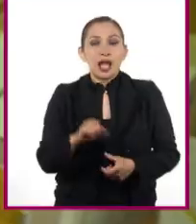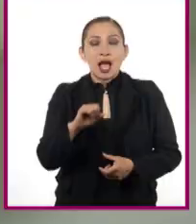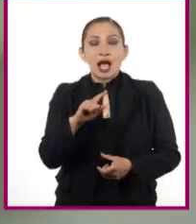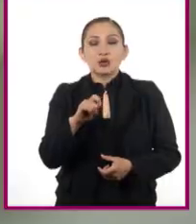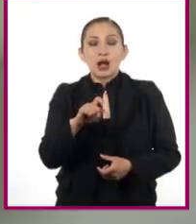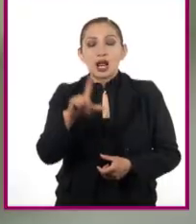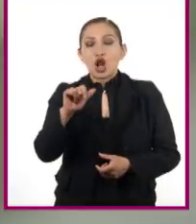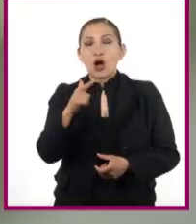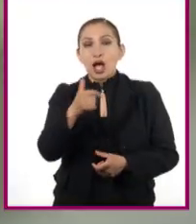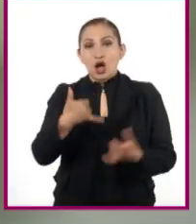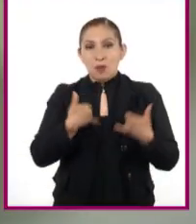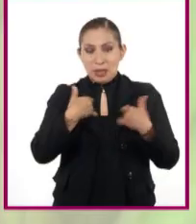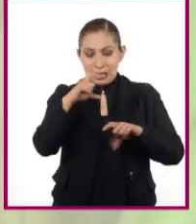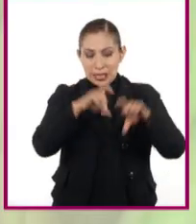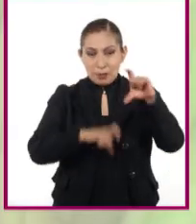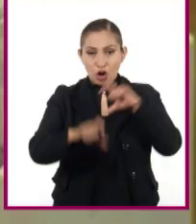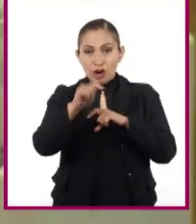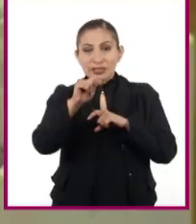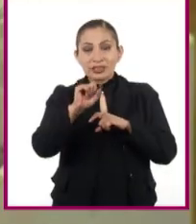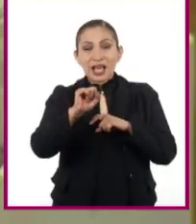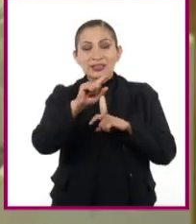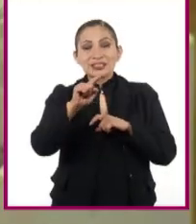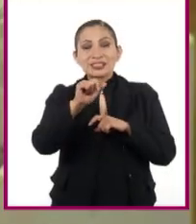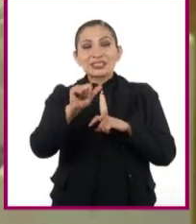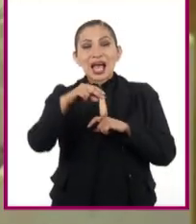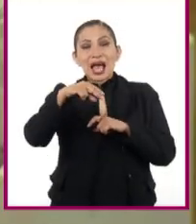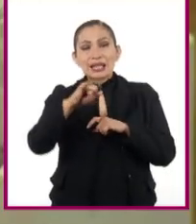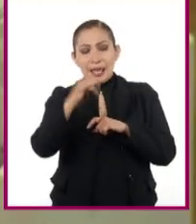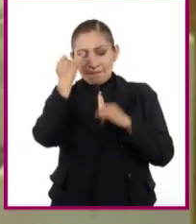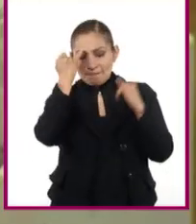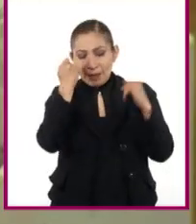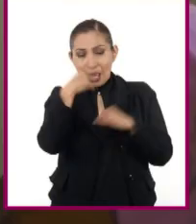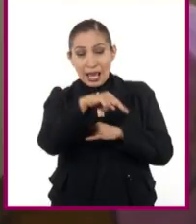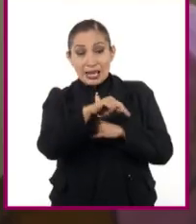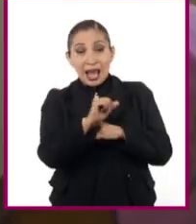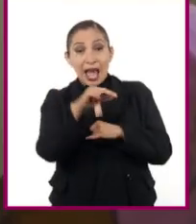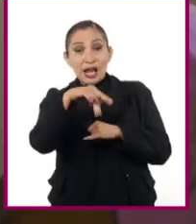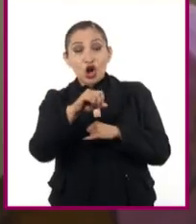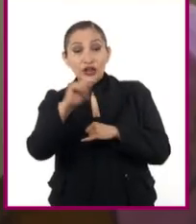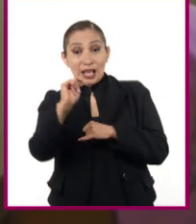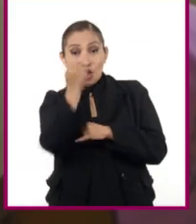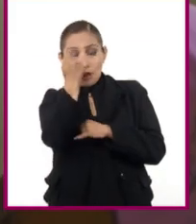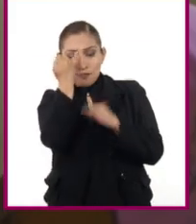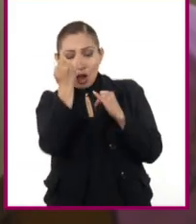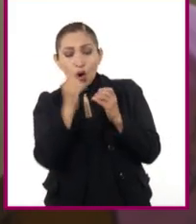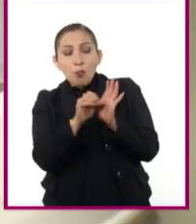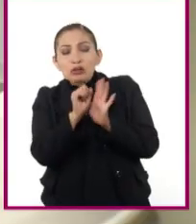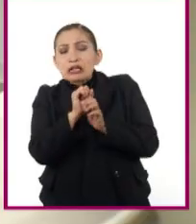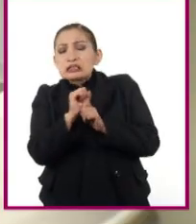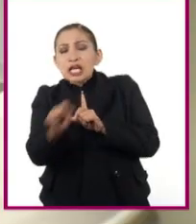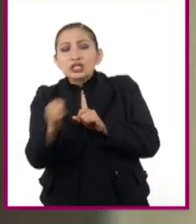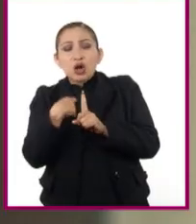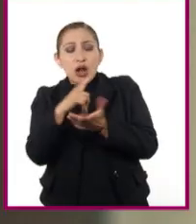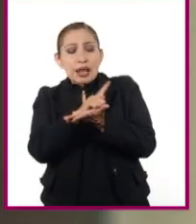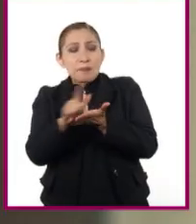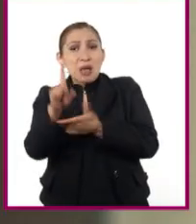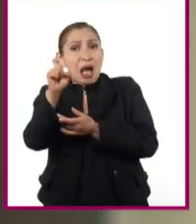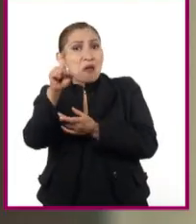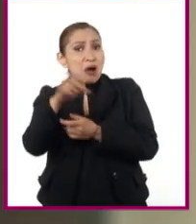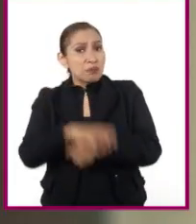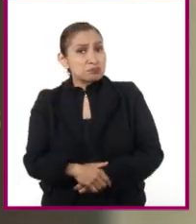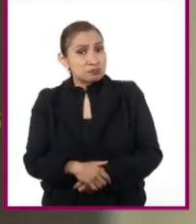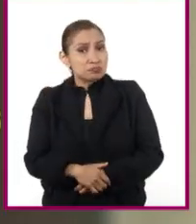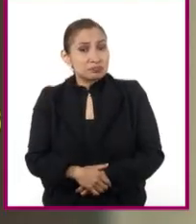Asquar Ilonga, un joven químico de Tanzania, desarrolló a partir de la nanotecnología un innovador y sencillo purificador de